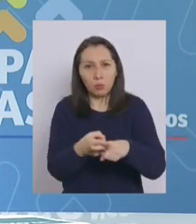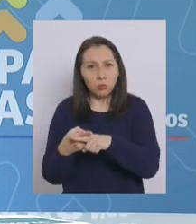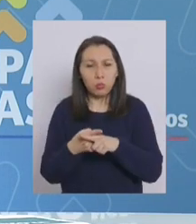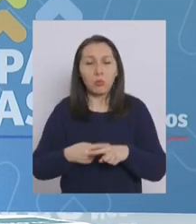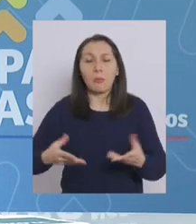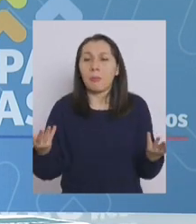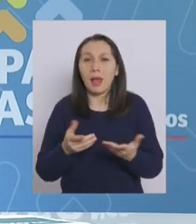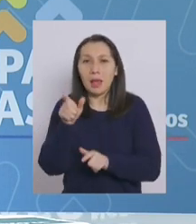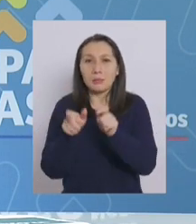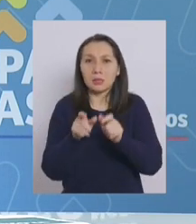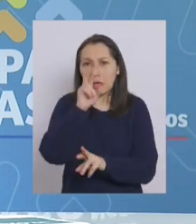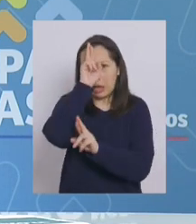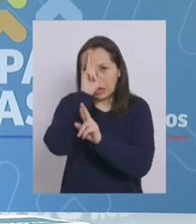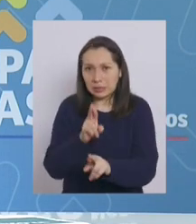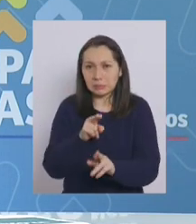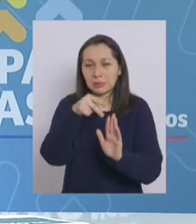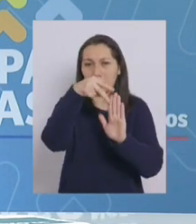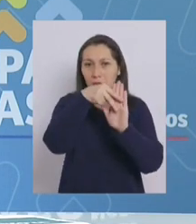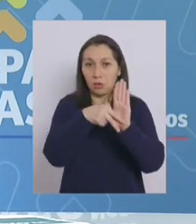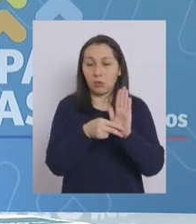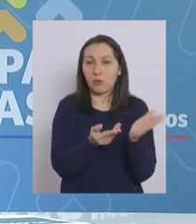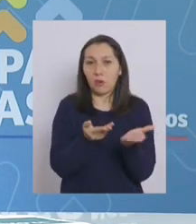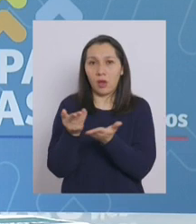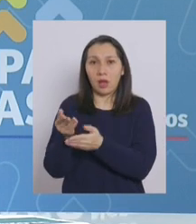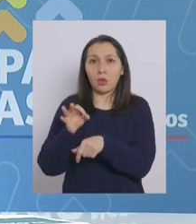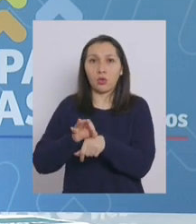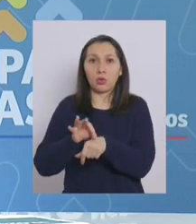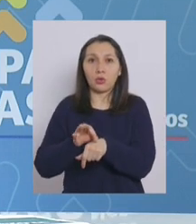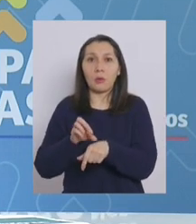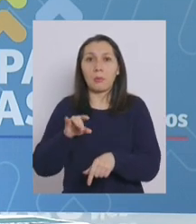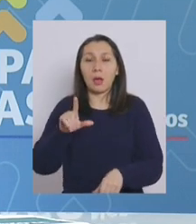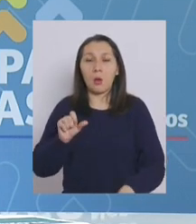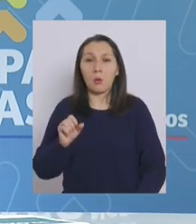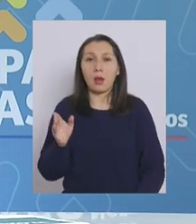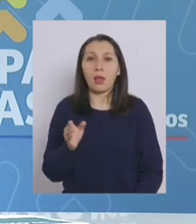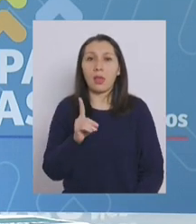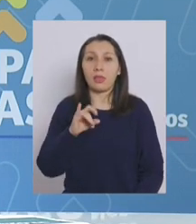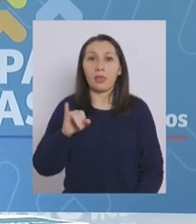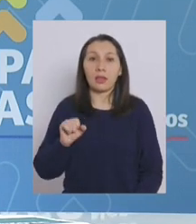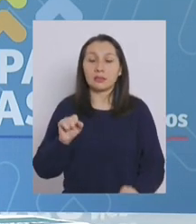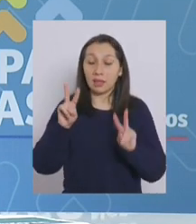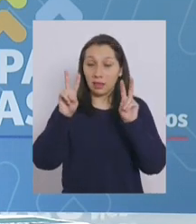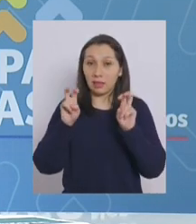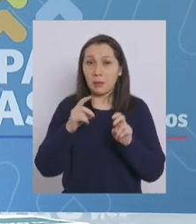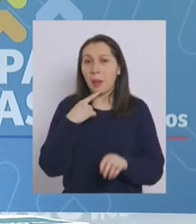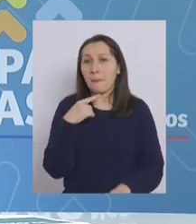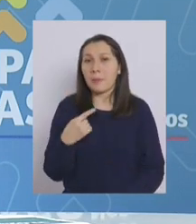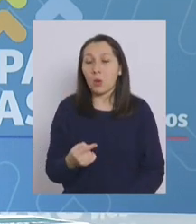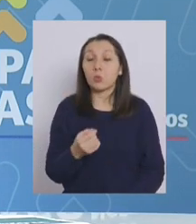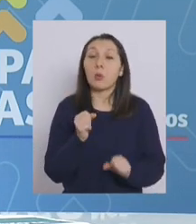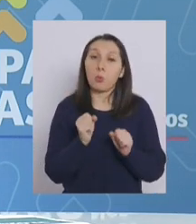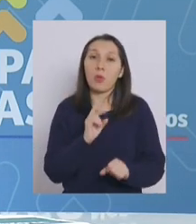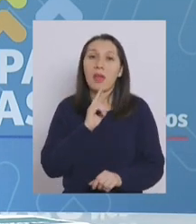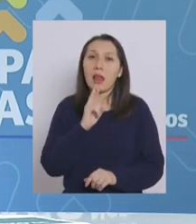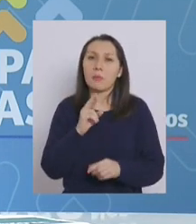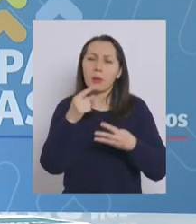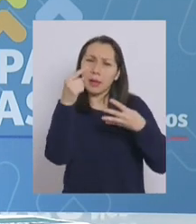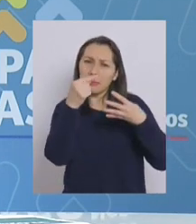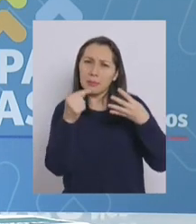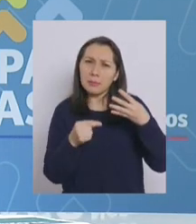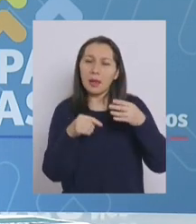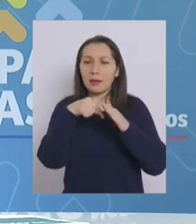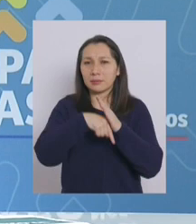que respeten las normas. Le voy a dar la palabra a la doctora Paula Daza con respecto a su pregunta para que ella conteste con más